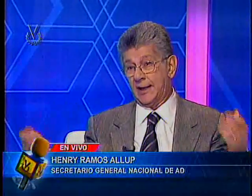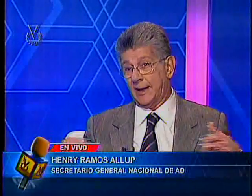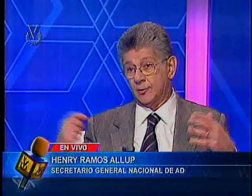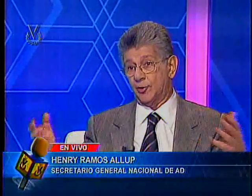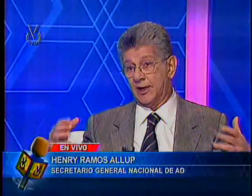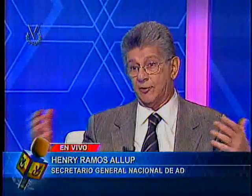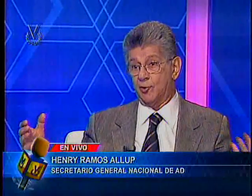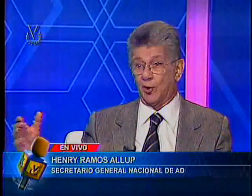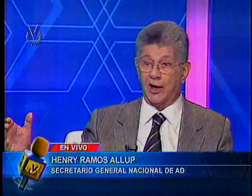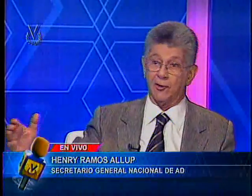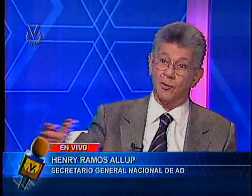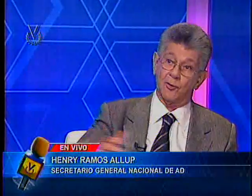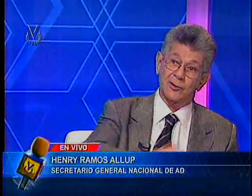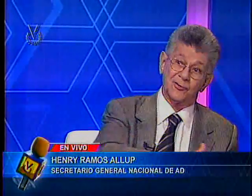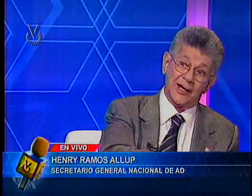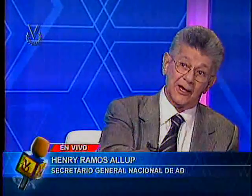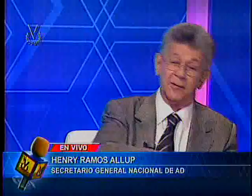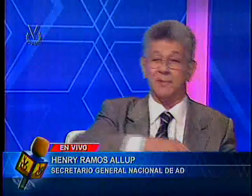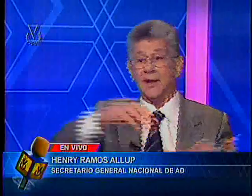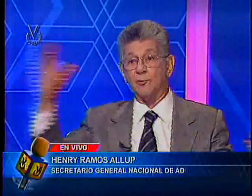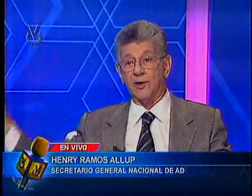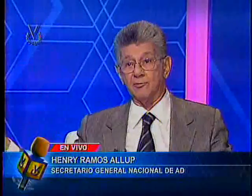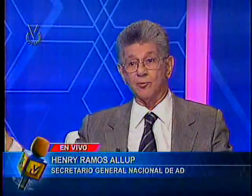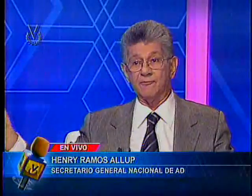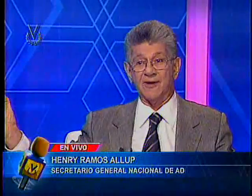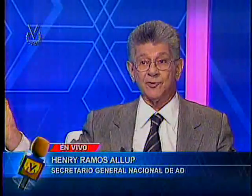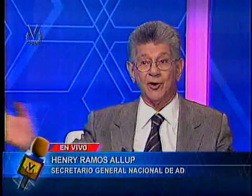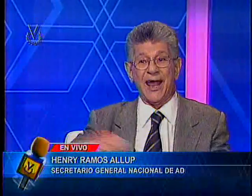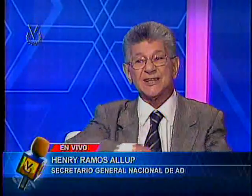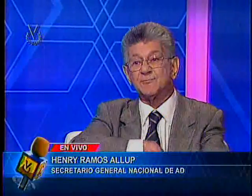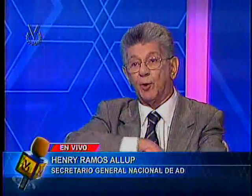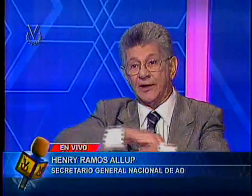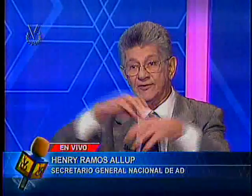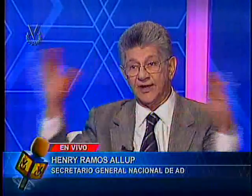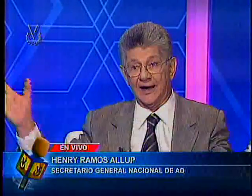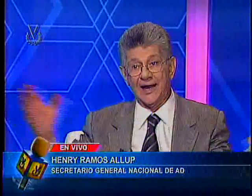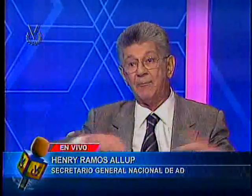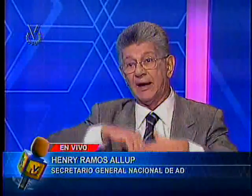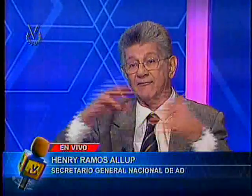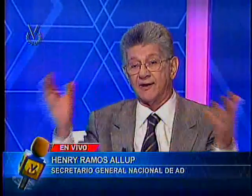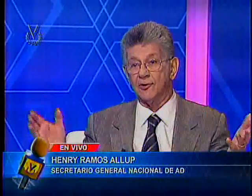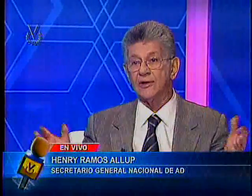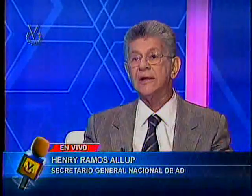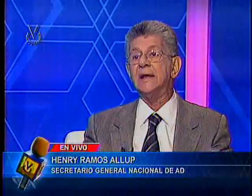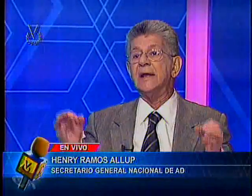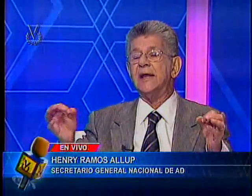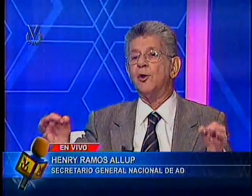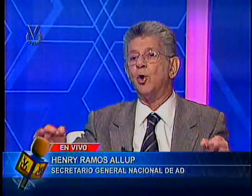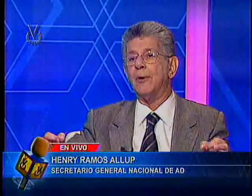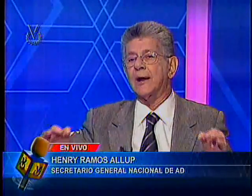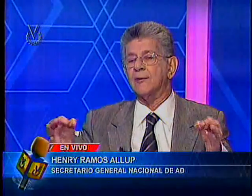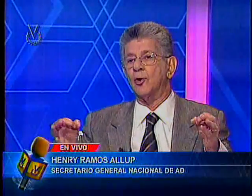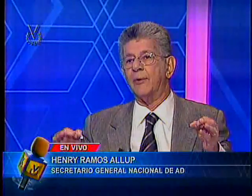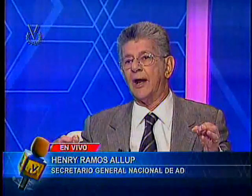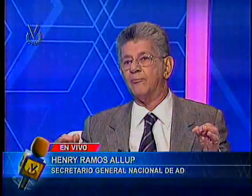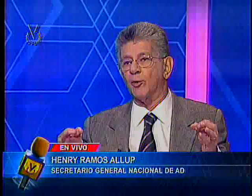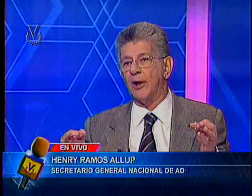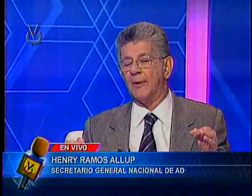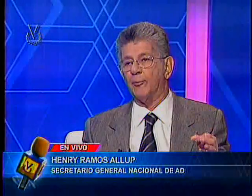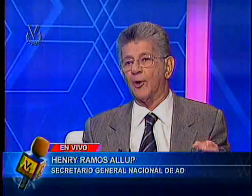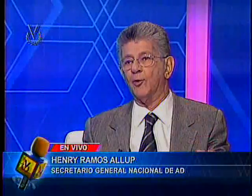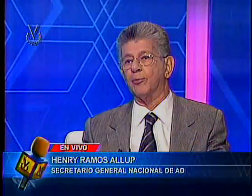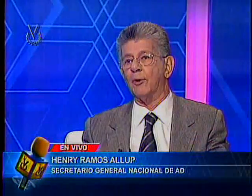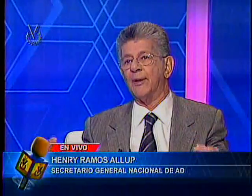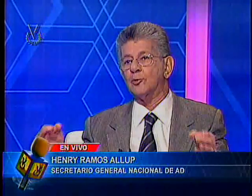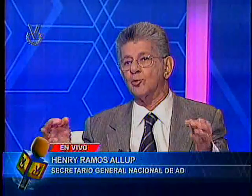seguir generando dinero inorgánico y con eso seguir disparando una inflación exponencial, hiperinflación. Y no va a resolver el